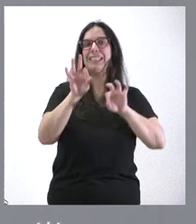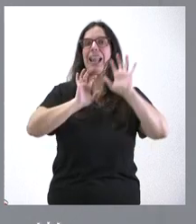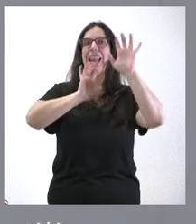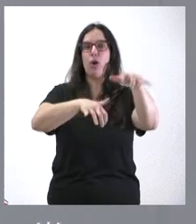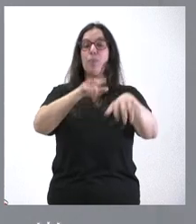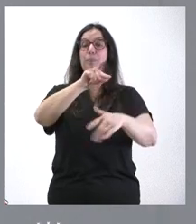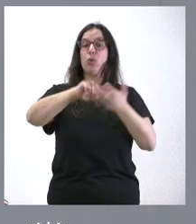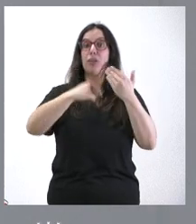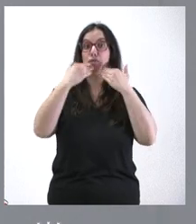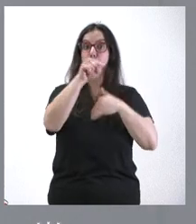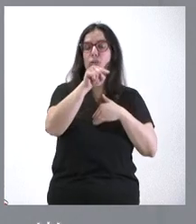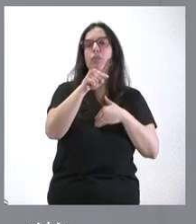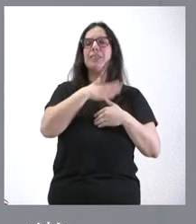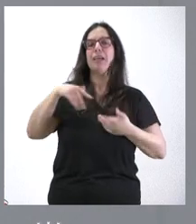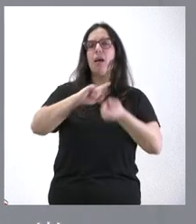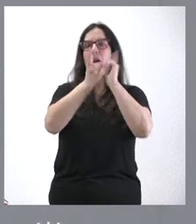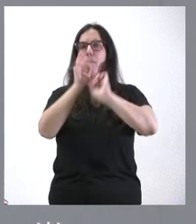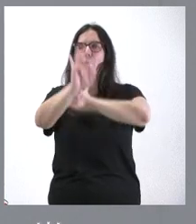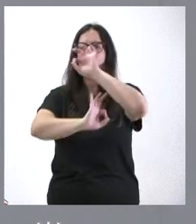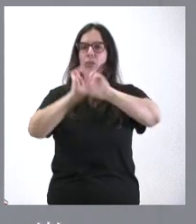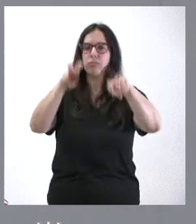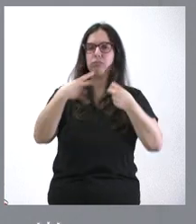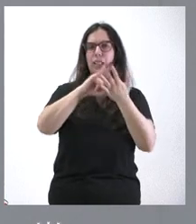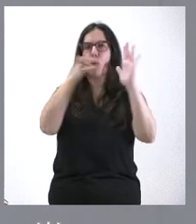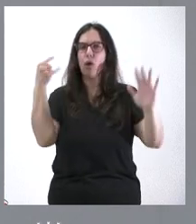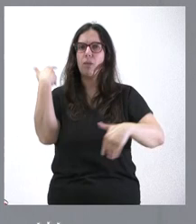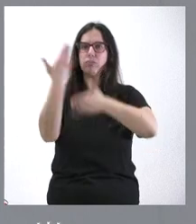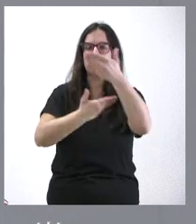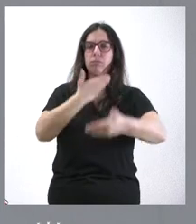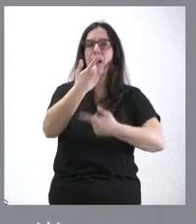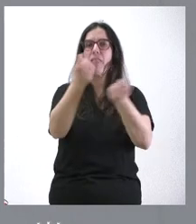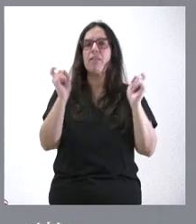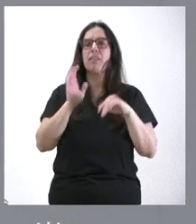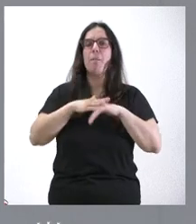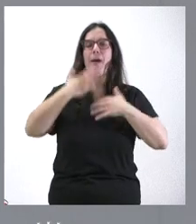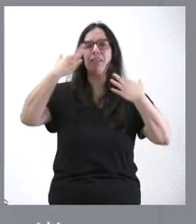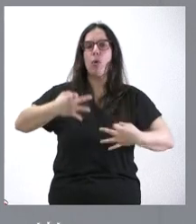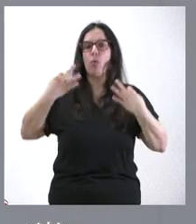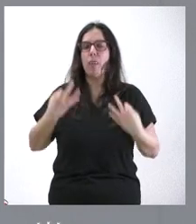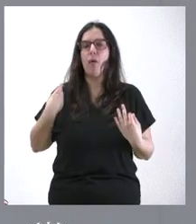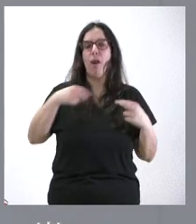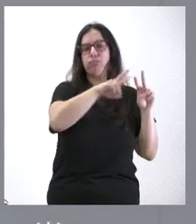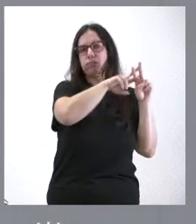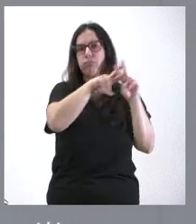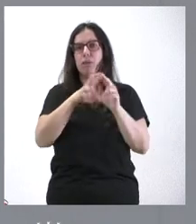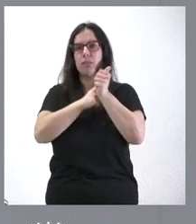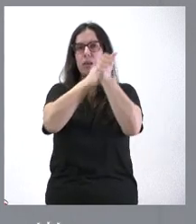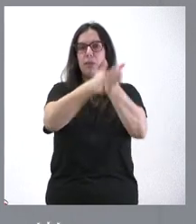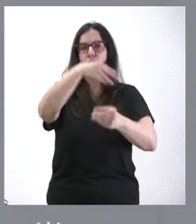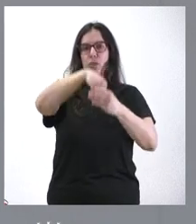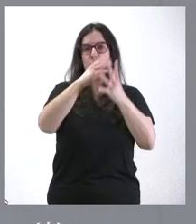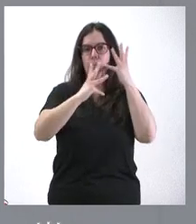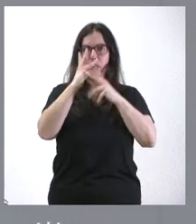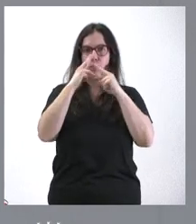contrato se pretende introducir los cambios organizativos tecnológicos y los procesos necesarios para garantizar la trazabilidad en administración